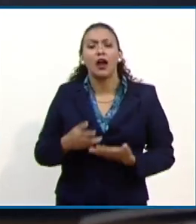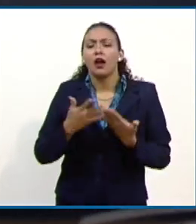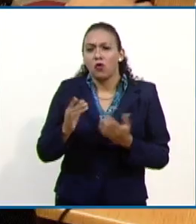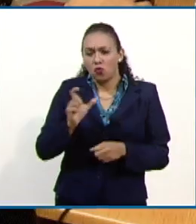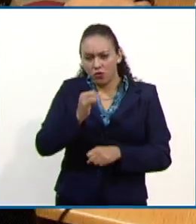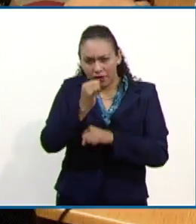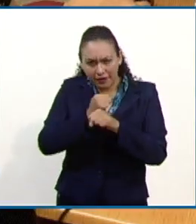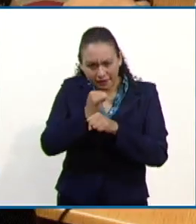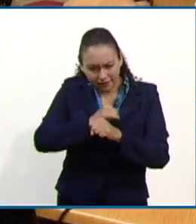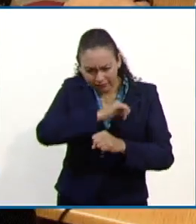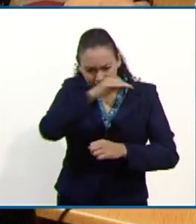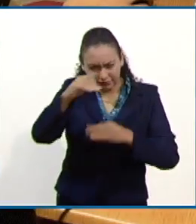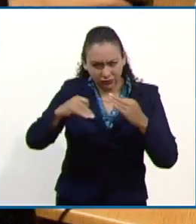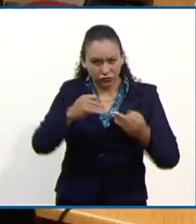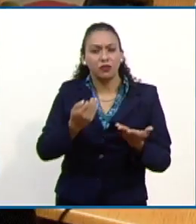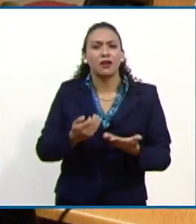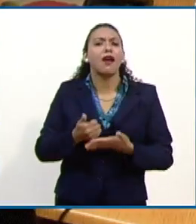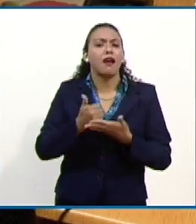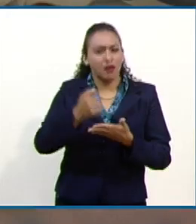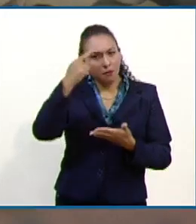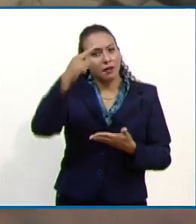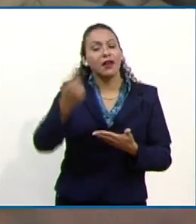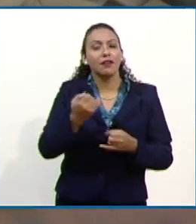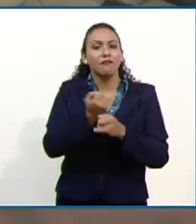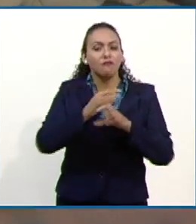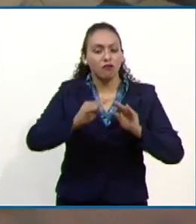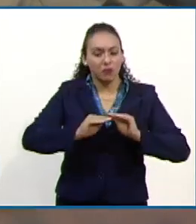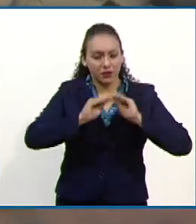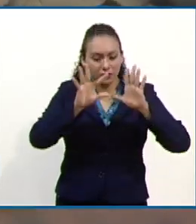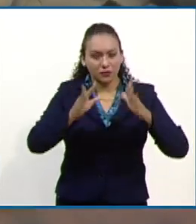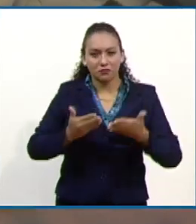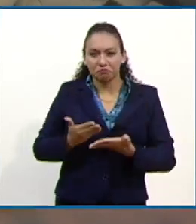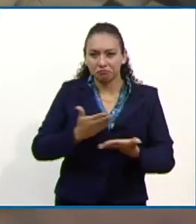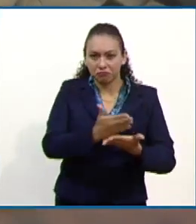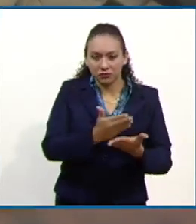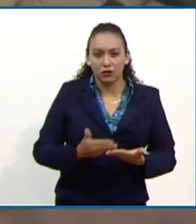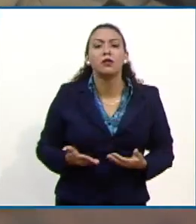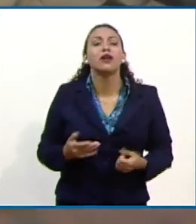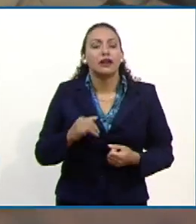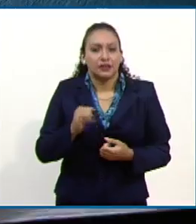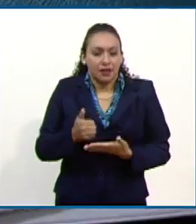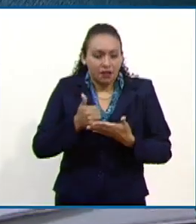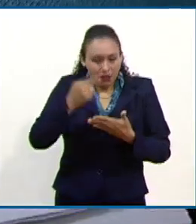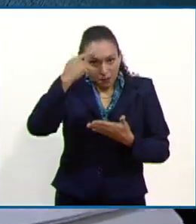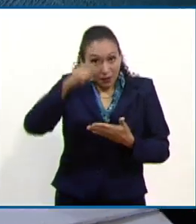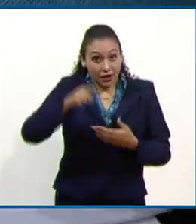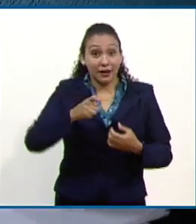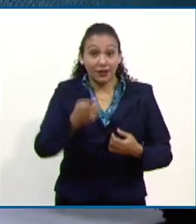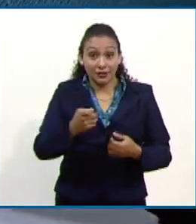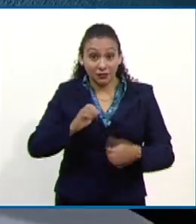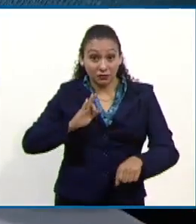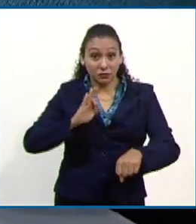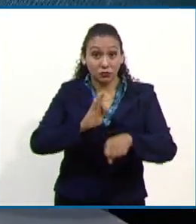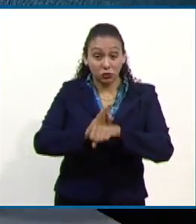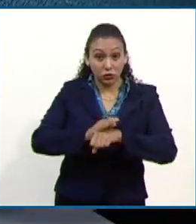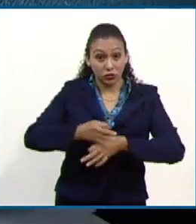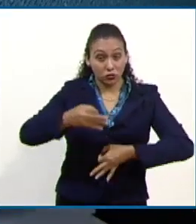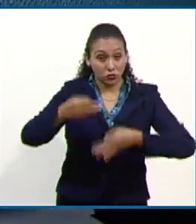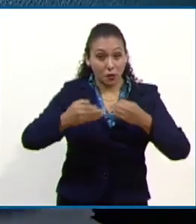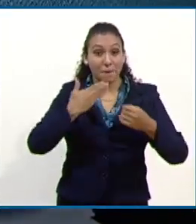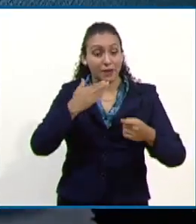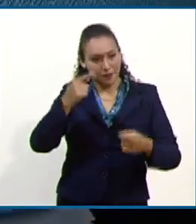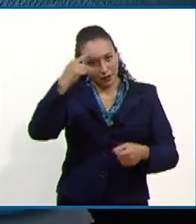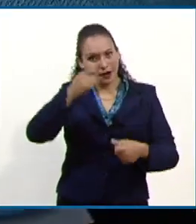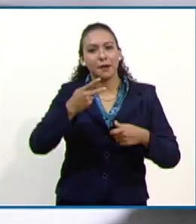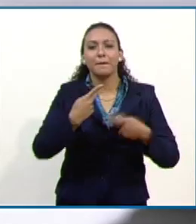eficaz de los hechos y el acceso a la justicia en las etapas procesales, pues ello daría lugar a una protección judicial incompleta a la